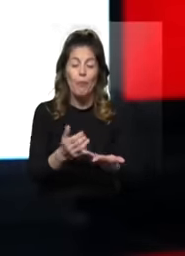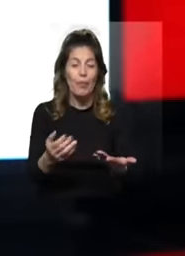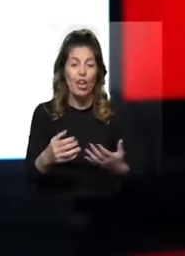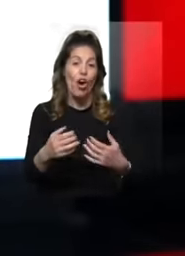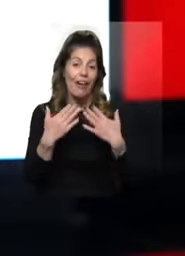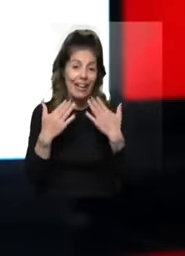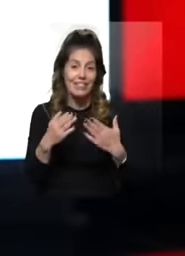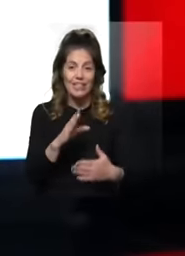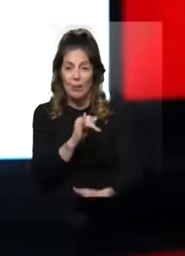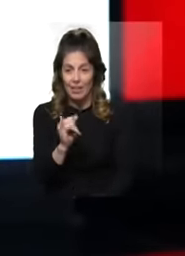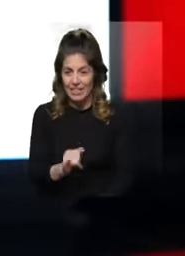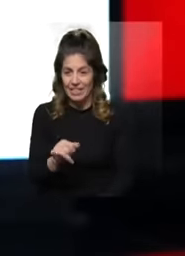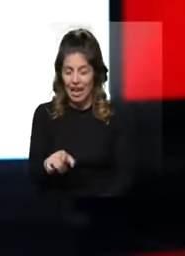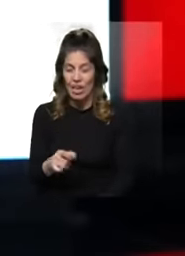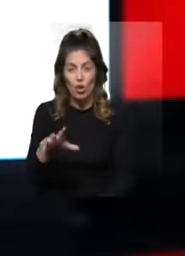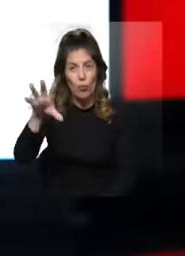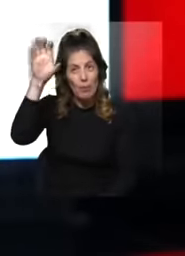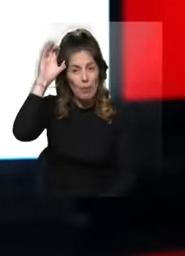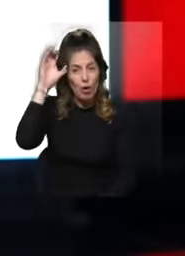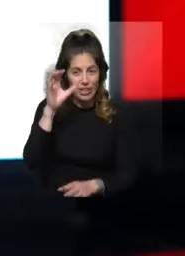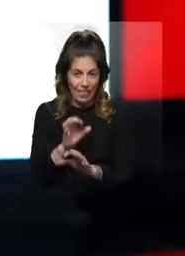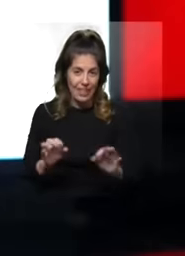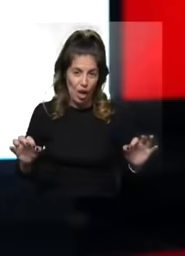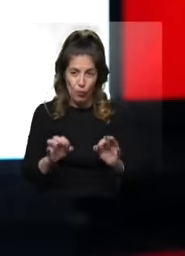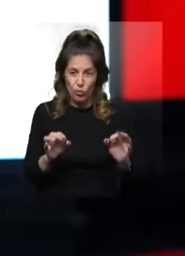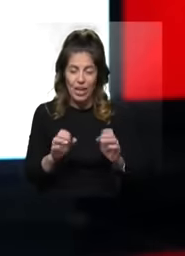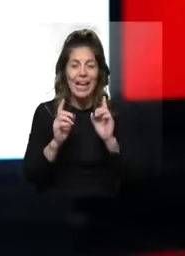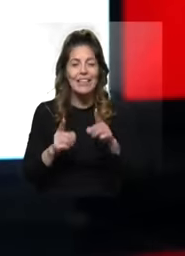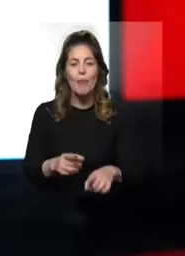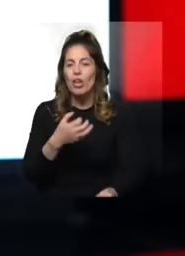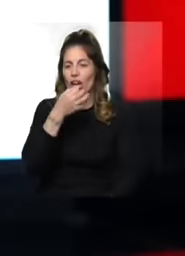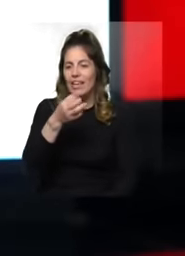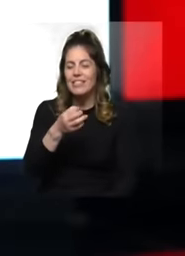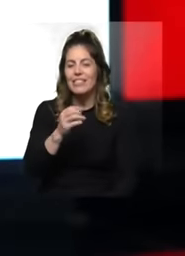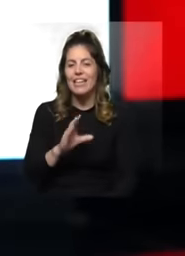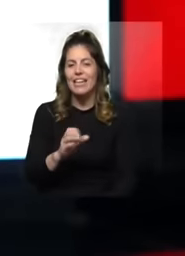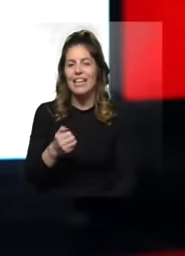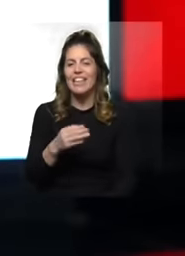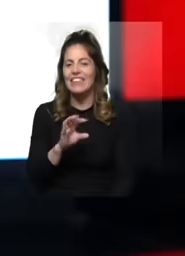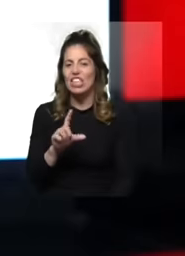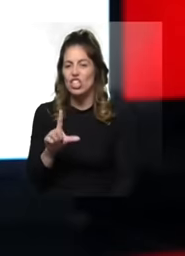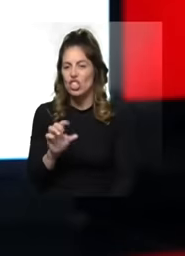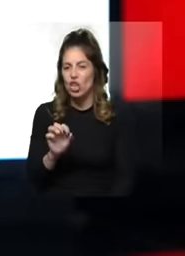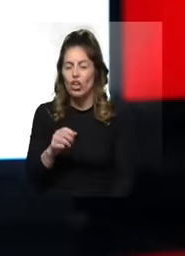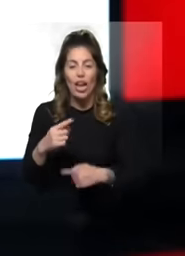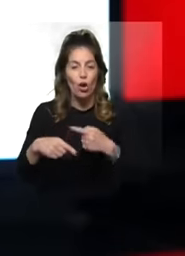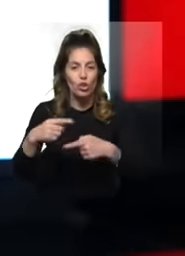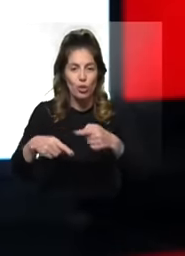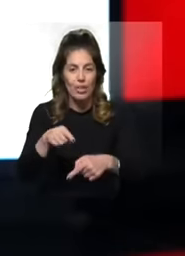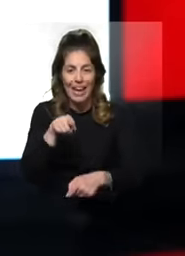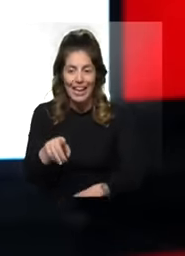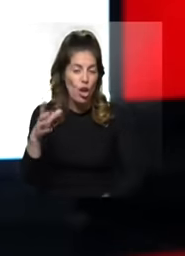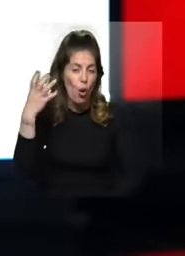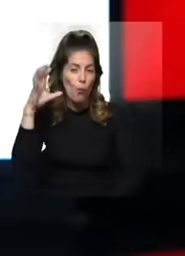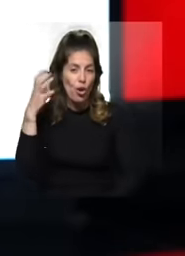Piris, ¿no? Sí. Que eso es importante. Carlitos y creo Piris, que la otra cosa que hay que decir de Rubén Castillo es la continuidad. Él tuvo un programa de radio y